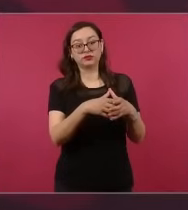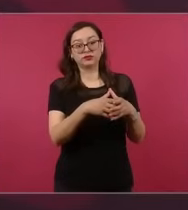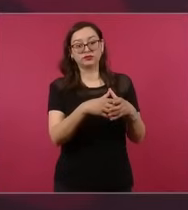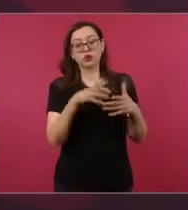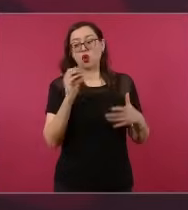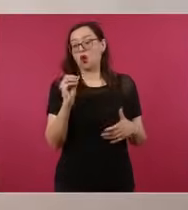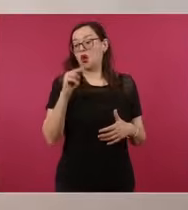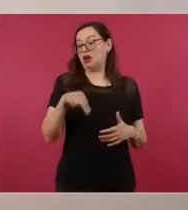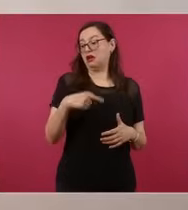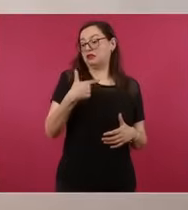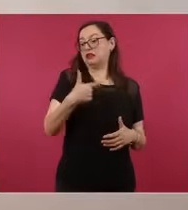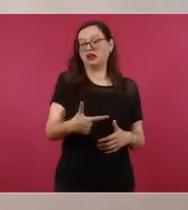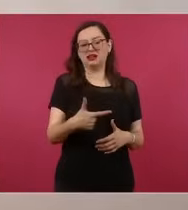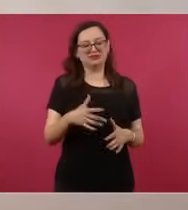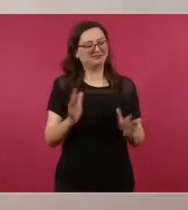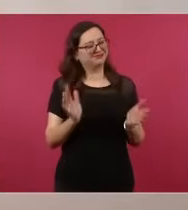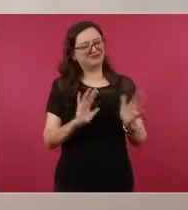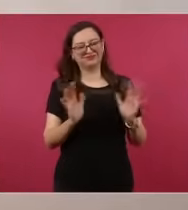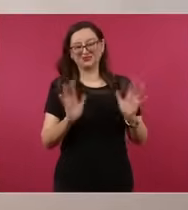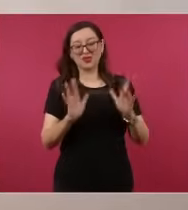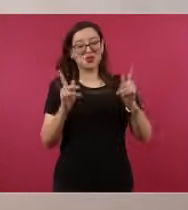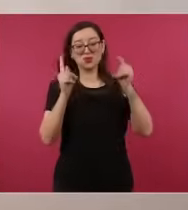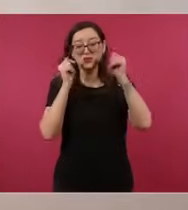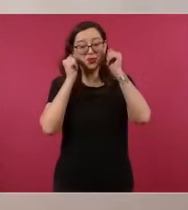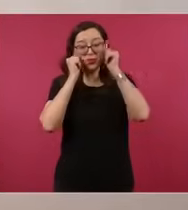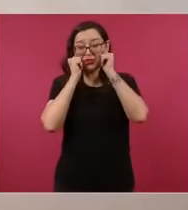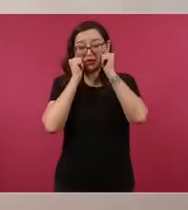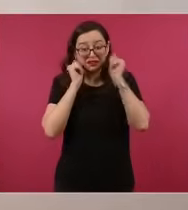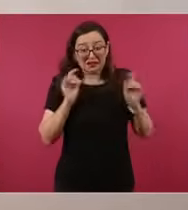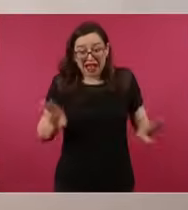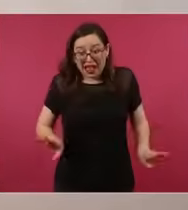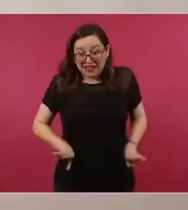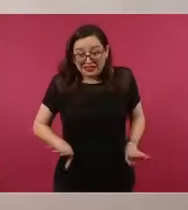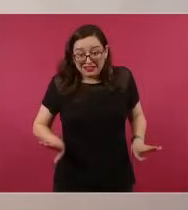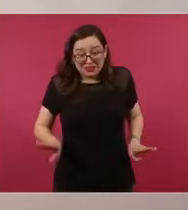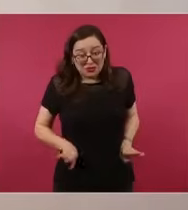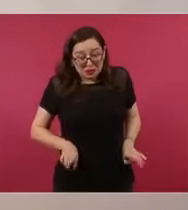organismos no gubernamentales, ya eso